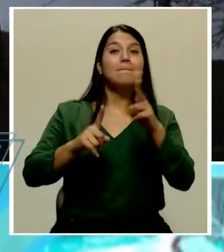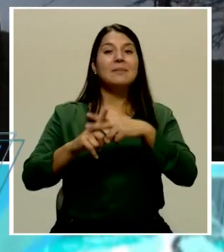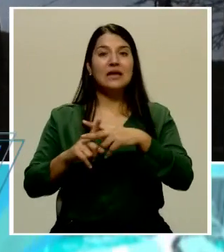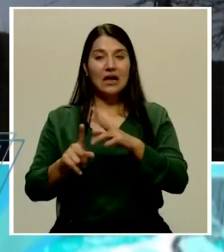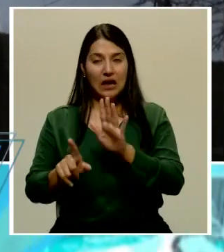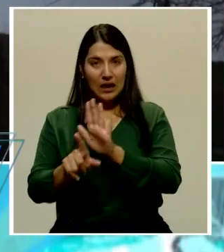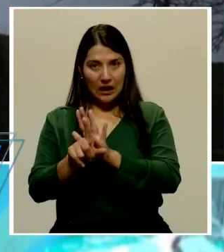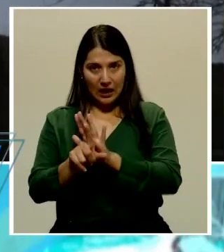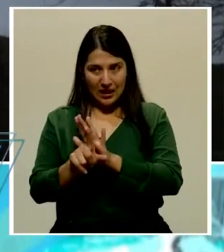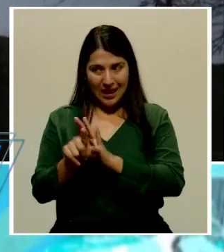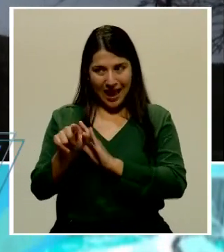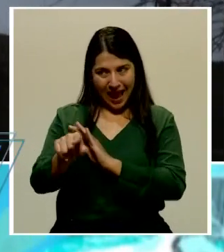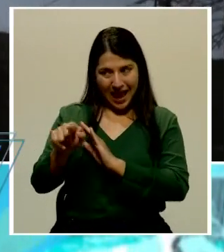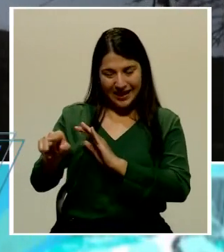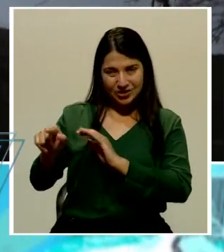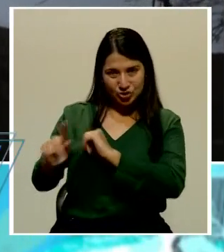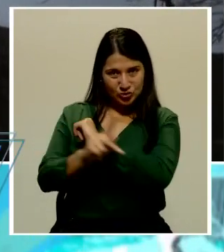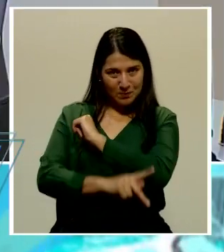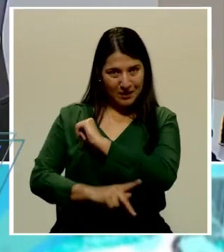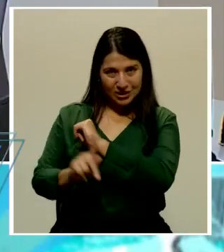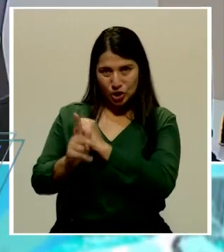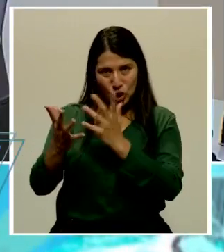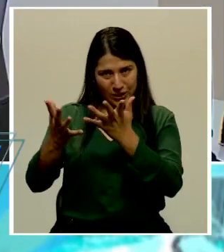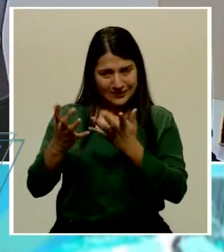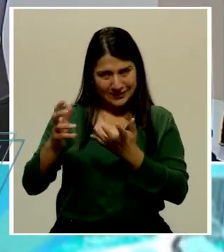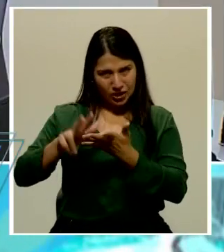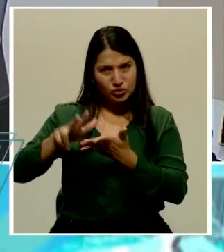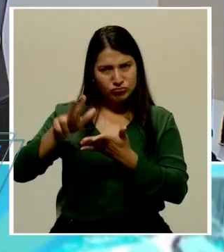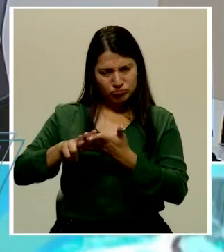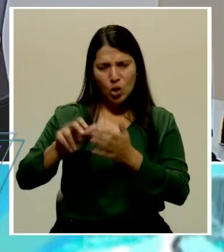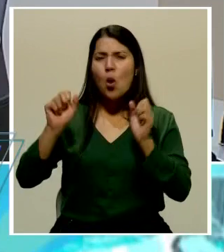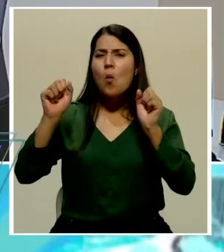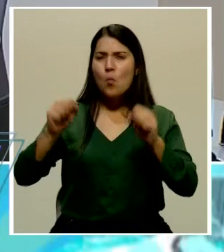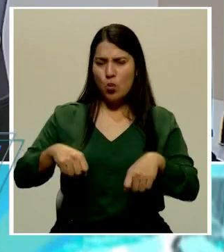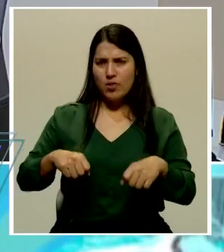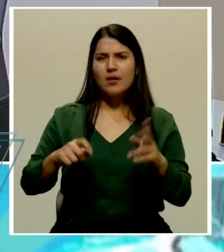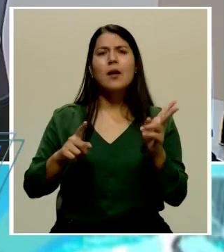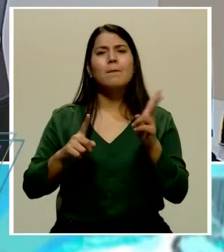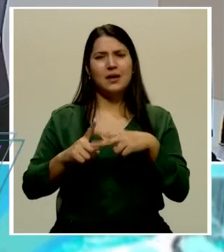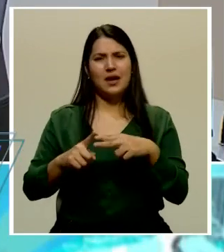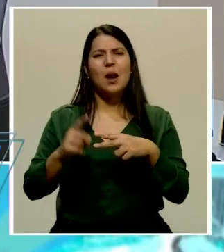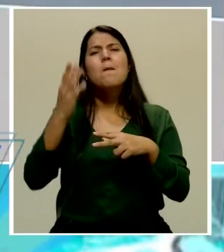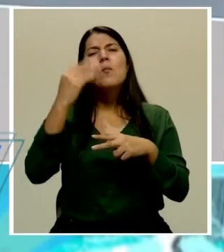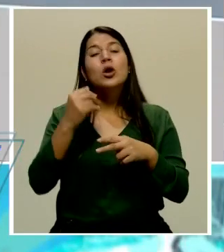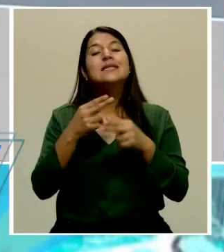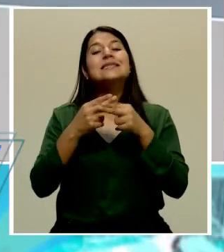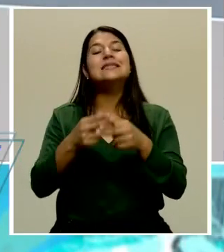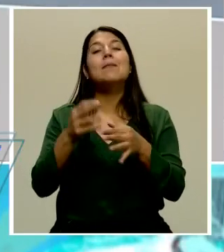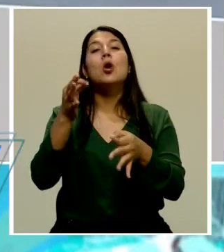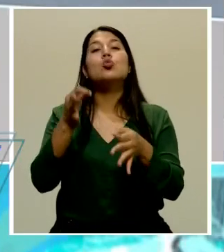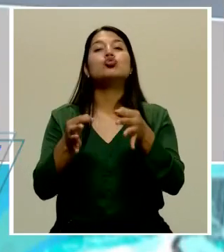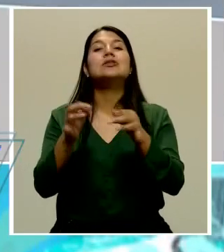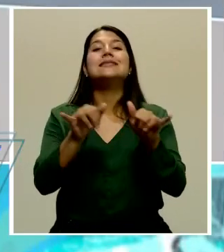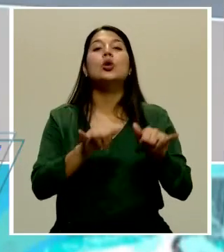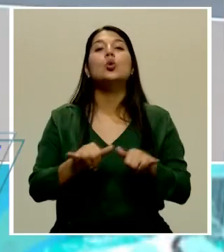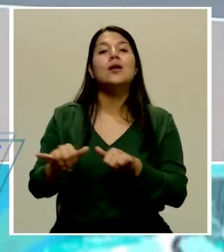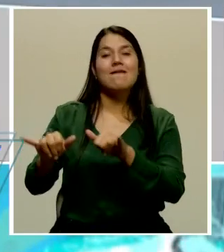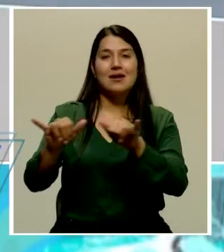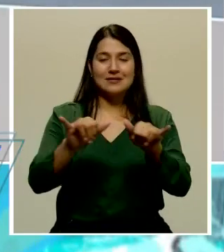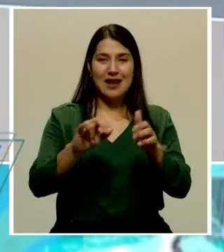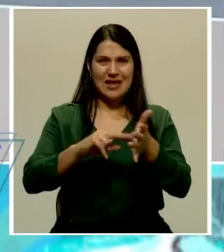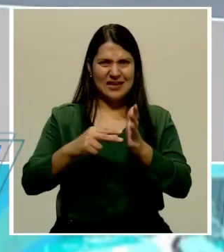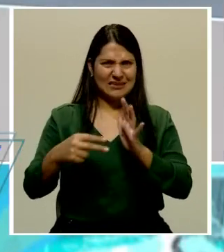se establece allí el principio, lo que se conoce como justicia universal. ¿Qué significa esto? Que ya no nos va